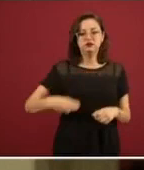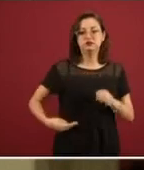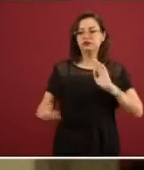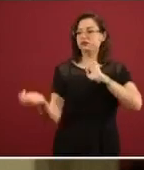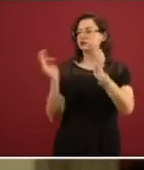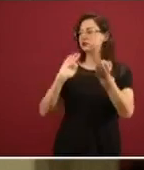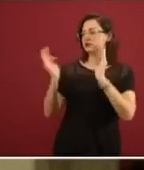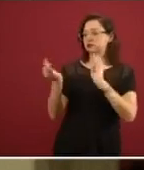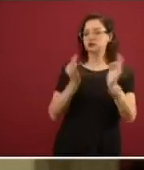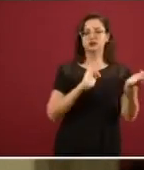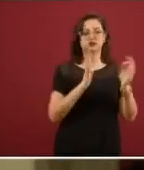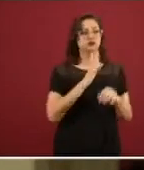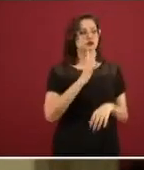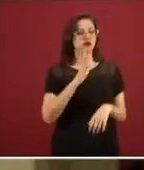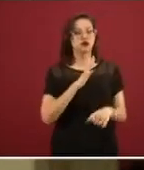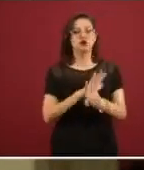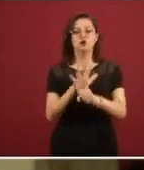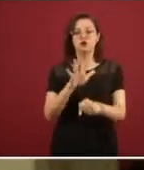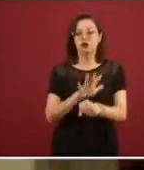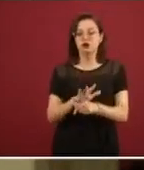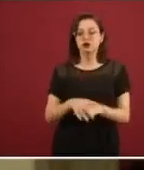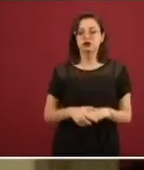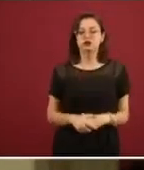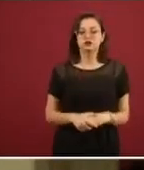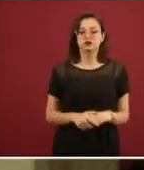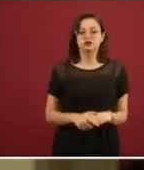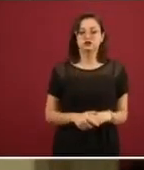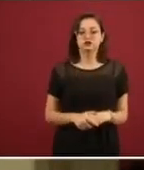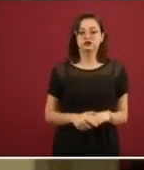vecinos, porque si recuerdan, la primera,